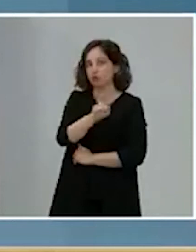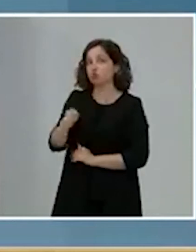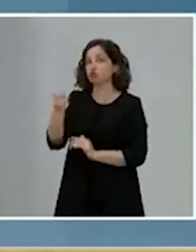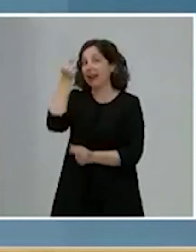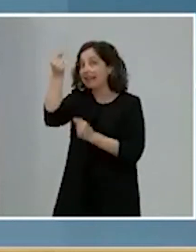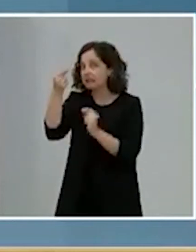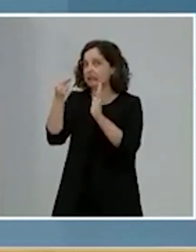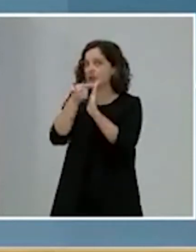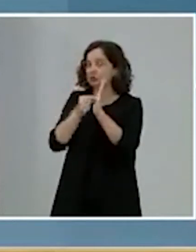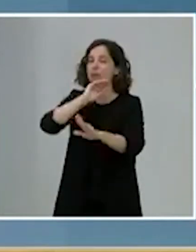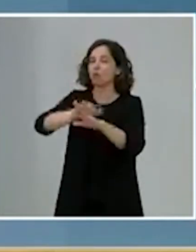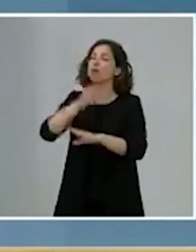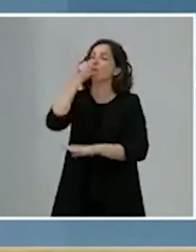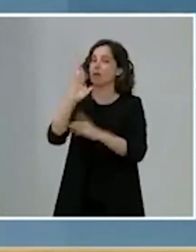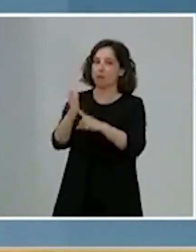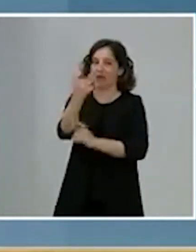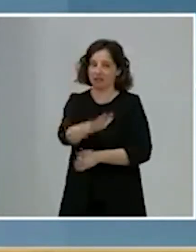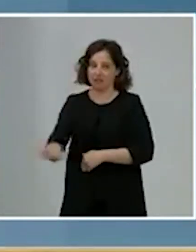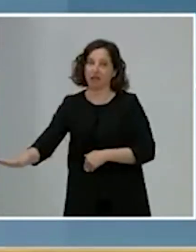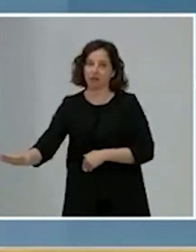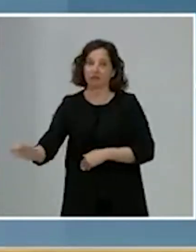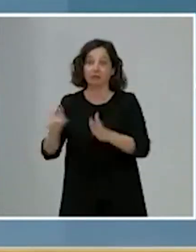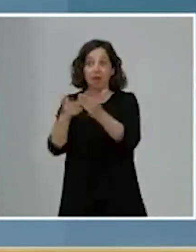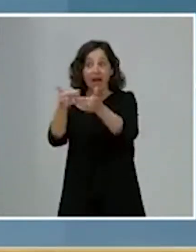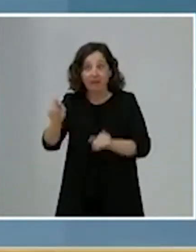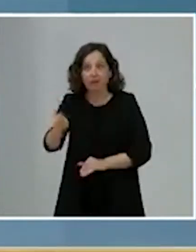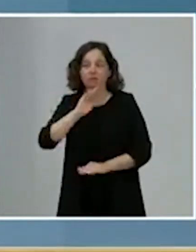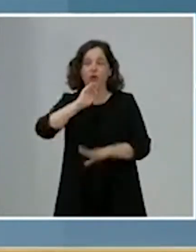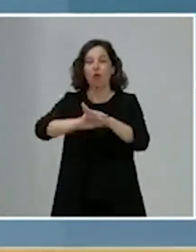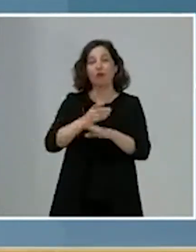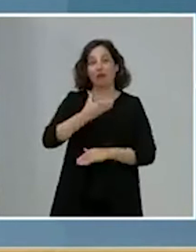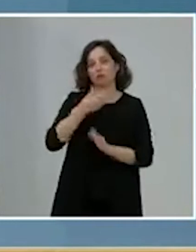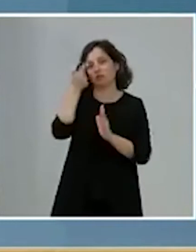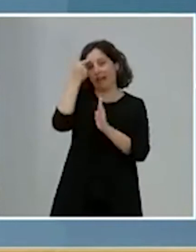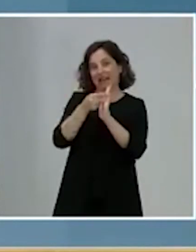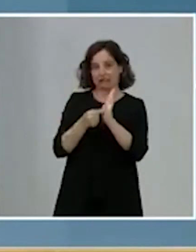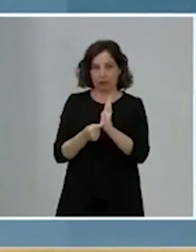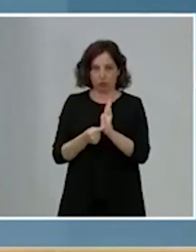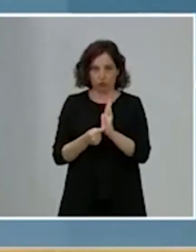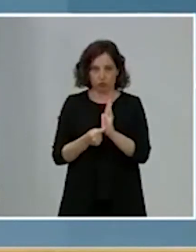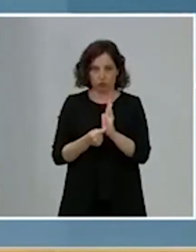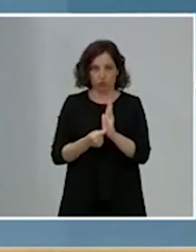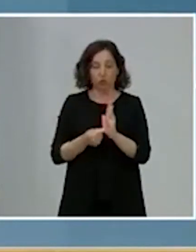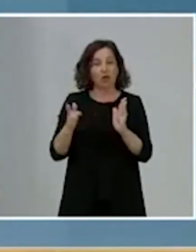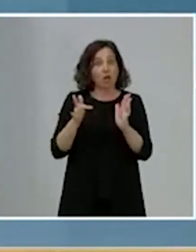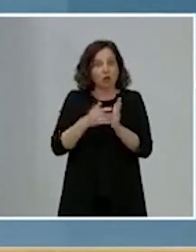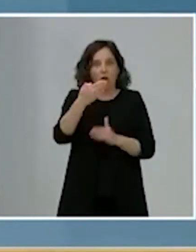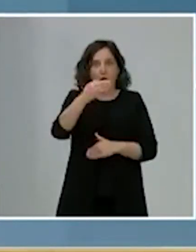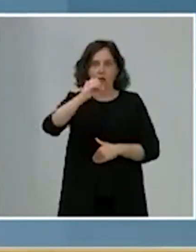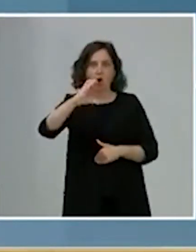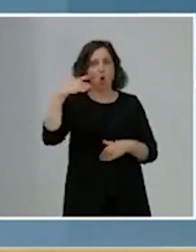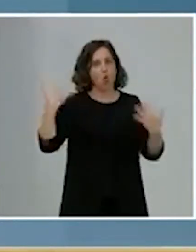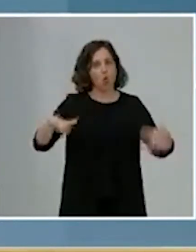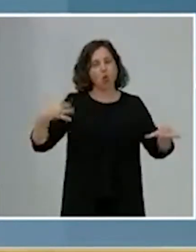los requisitos que tienen que llevar a cabo para poder desarrollar estas actividades. Un trabajo importante de todas